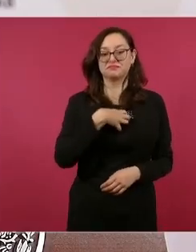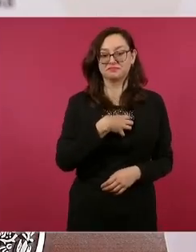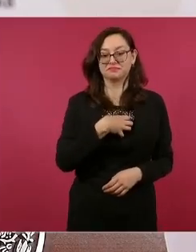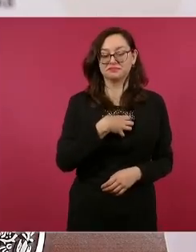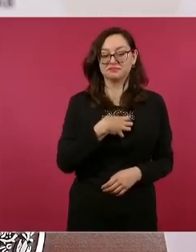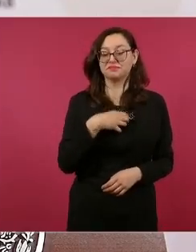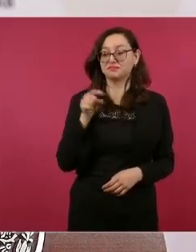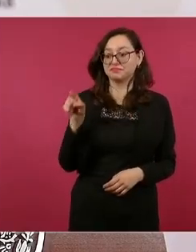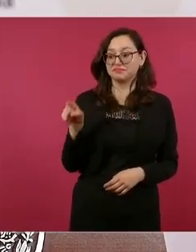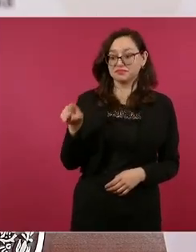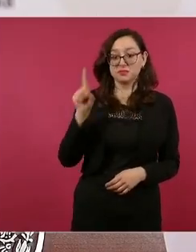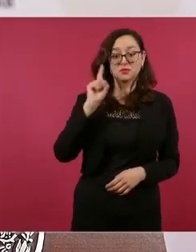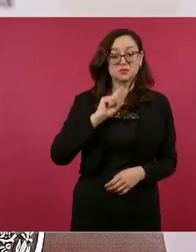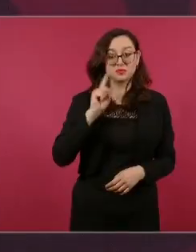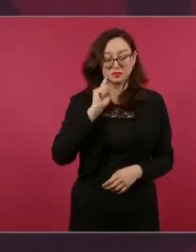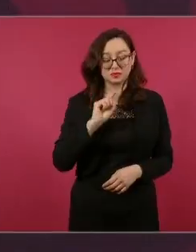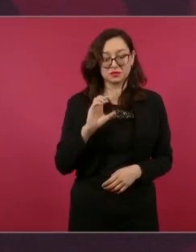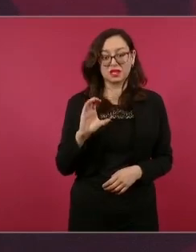Claudia es